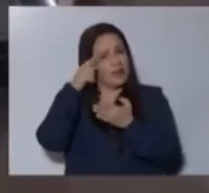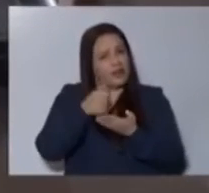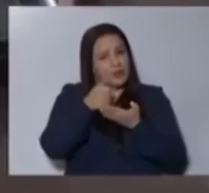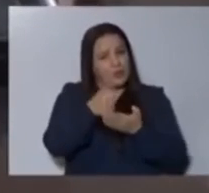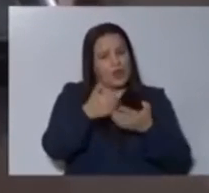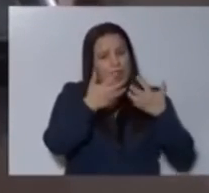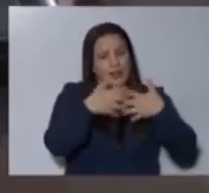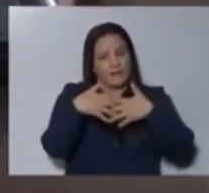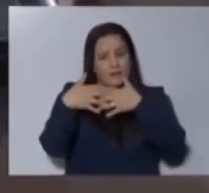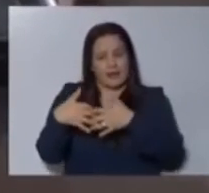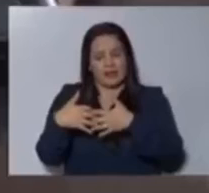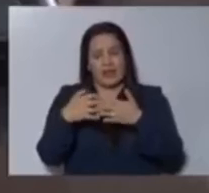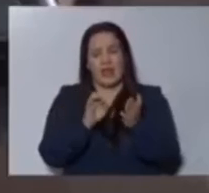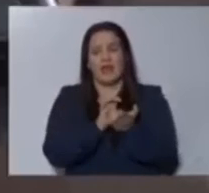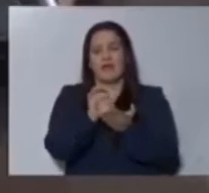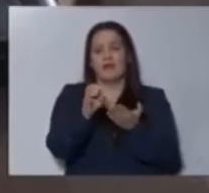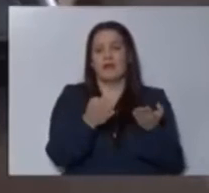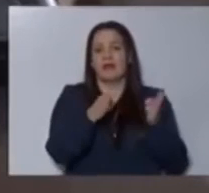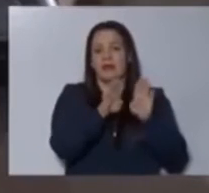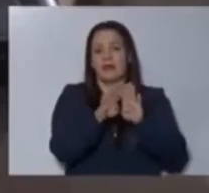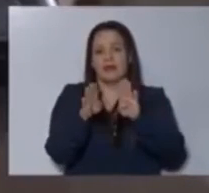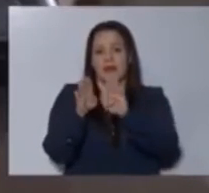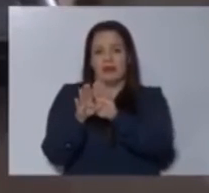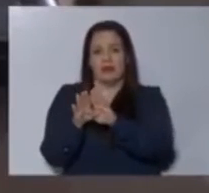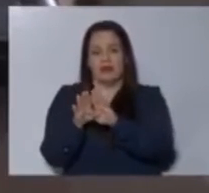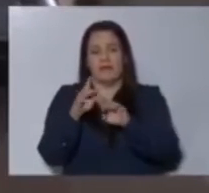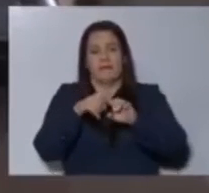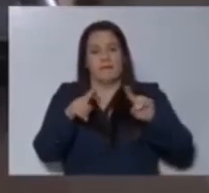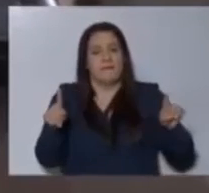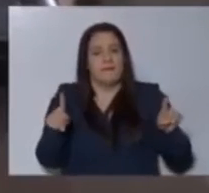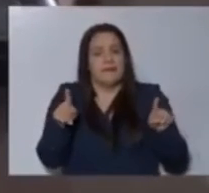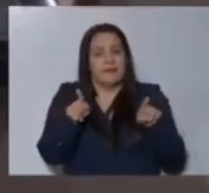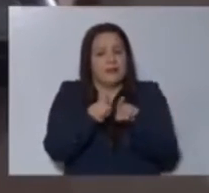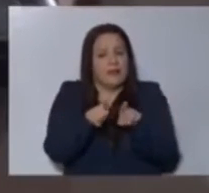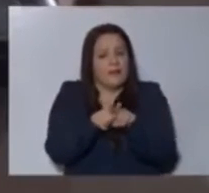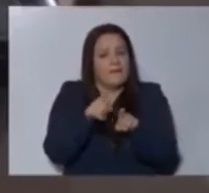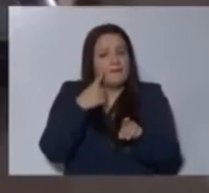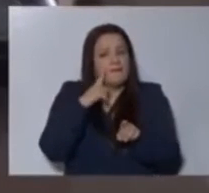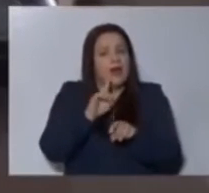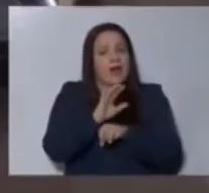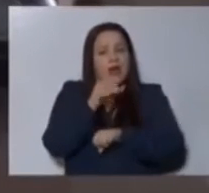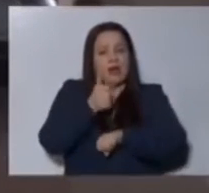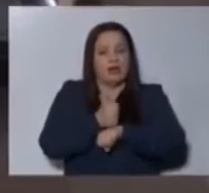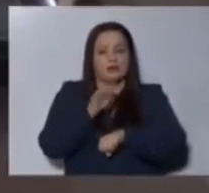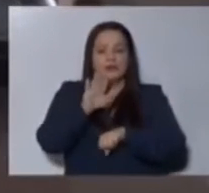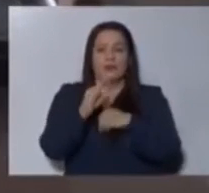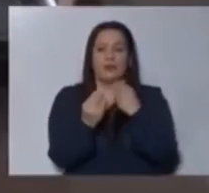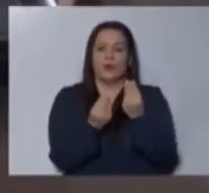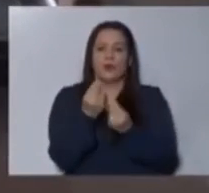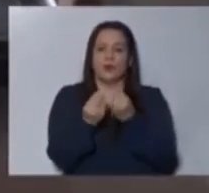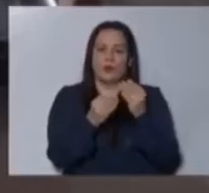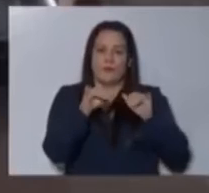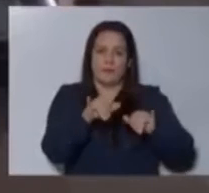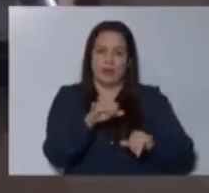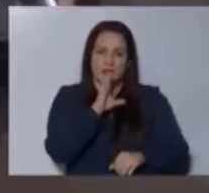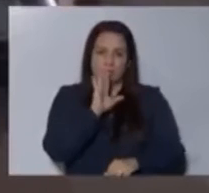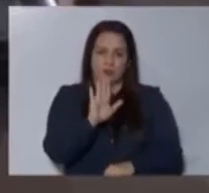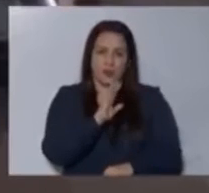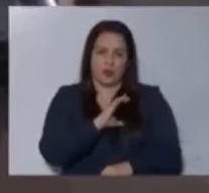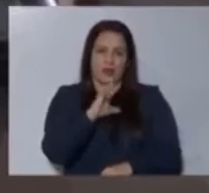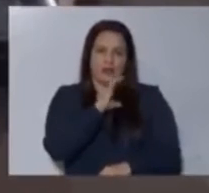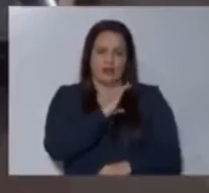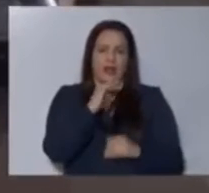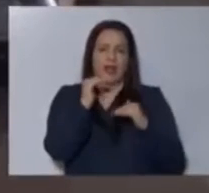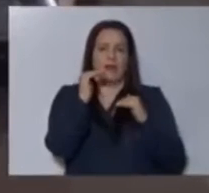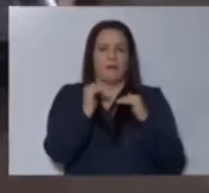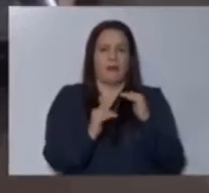empresas y evitar su cierre definitivo, pero sobre todo para redefinir su producto, mantener su calidad y bajar